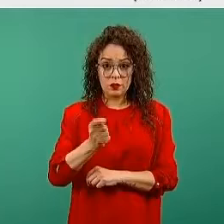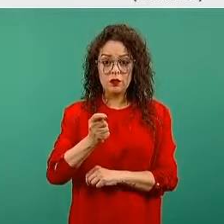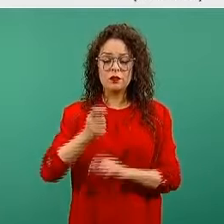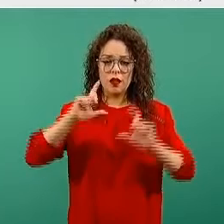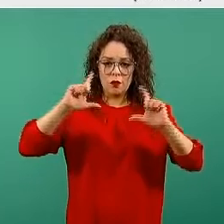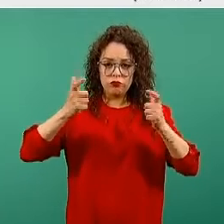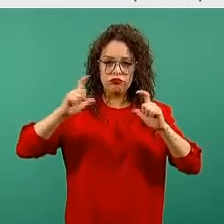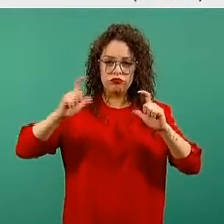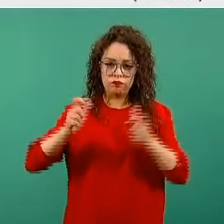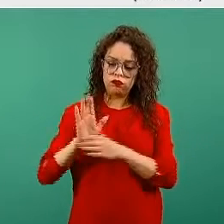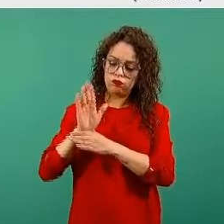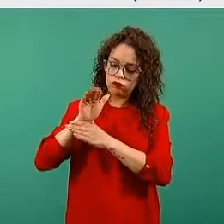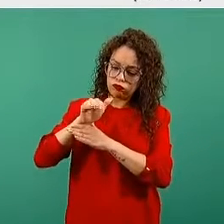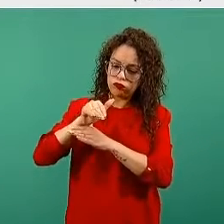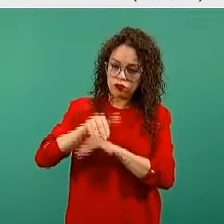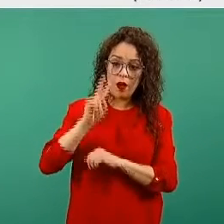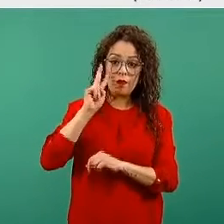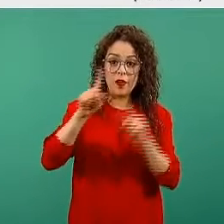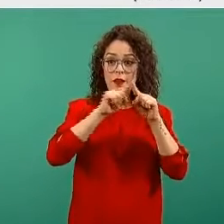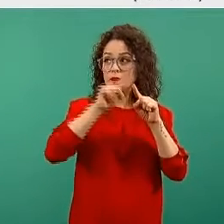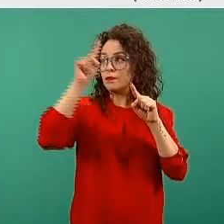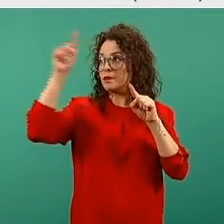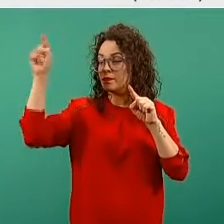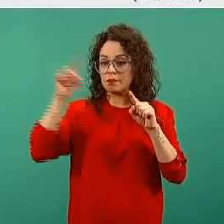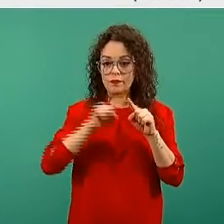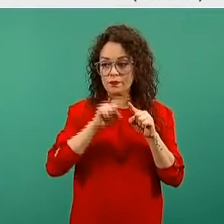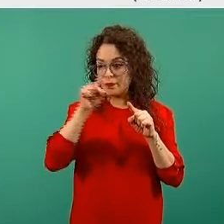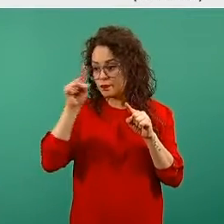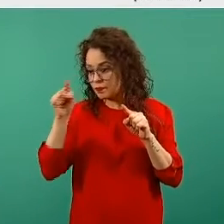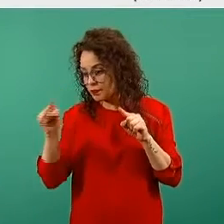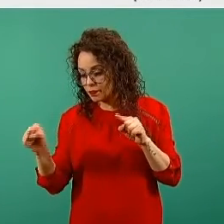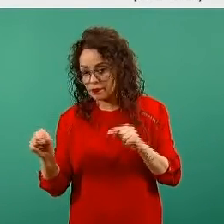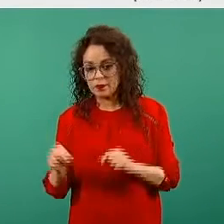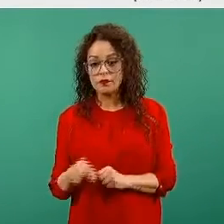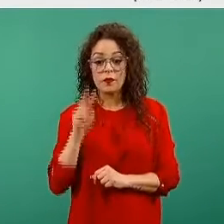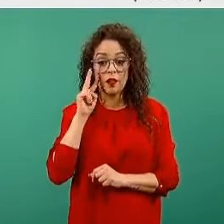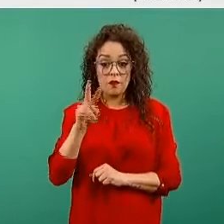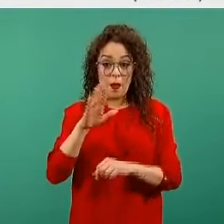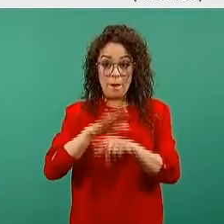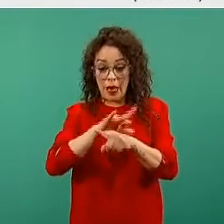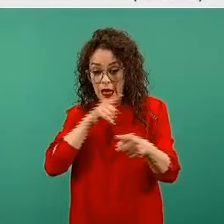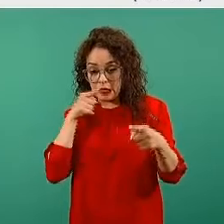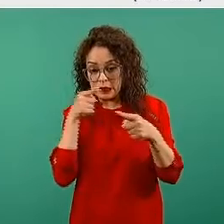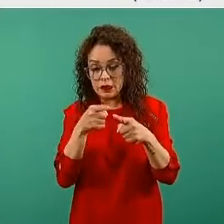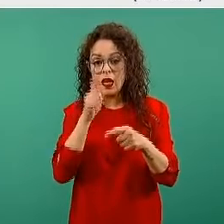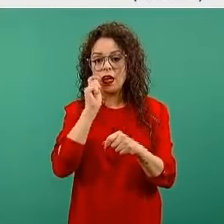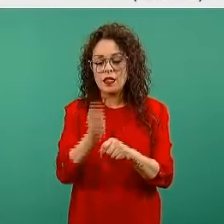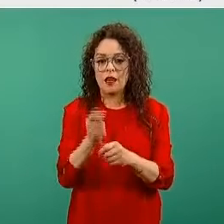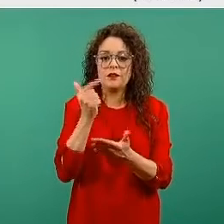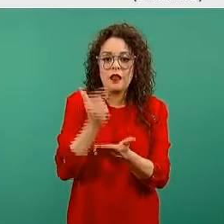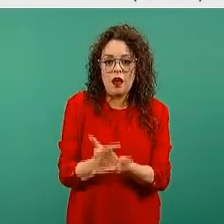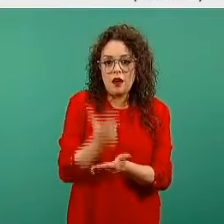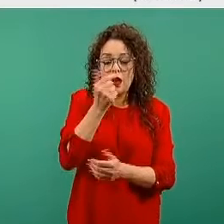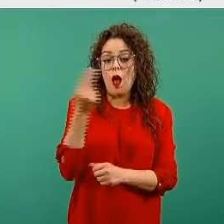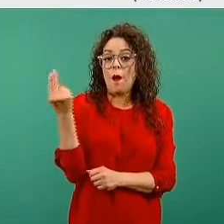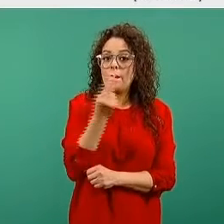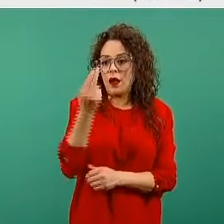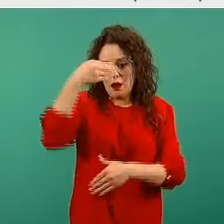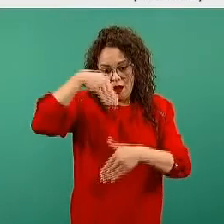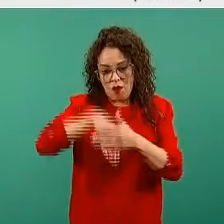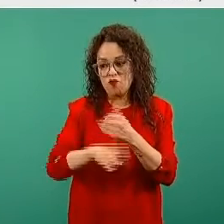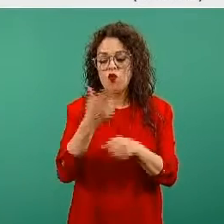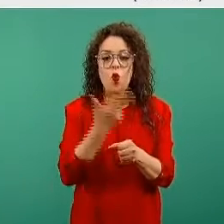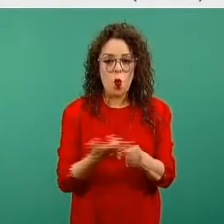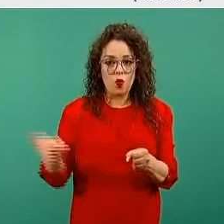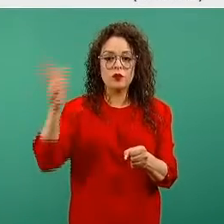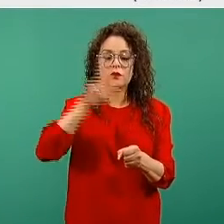actividad, recordando que obviamente aquí estamos enfocando sobre todo en los casos graves, aquellos que necesitan una cama ya de hospitalización para